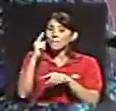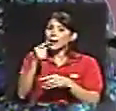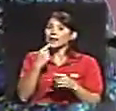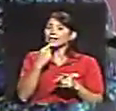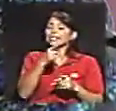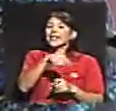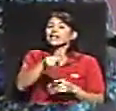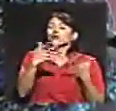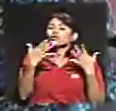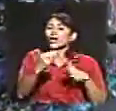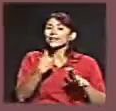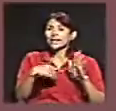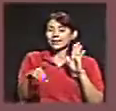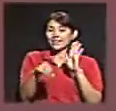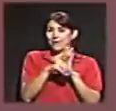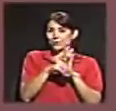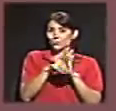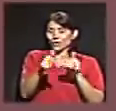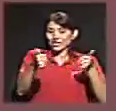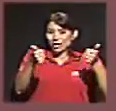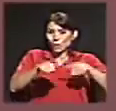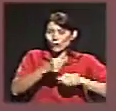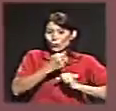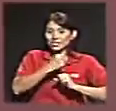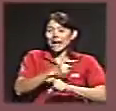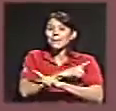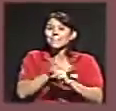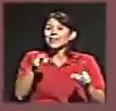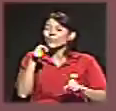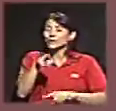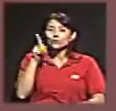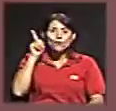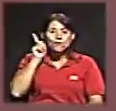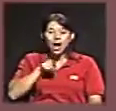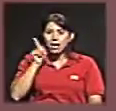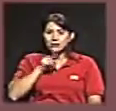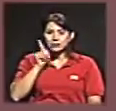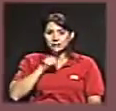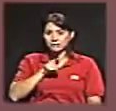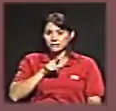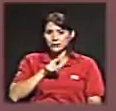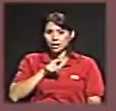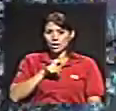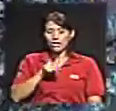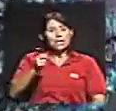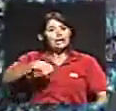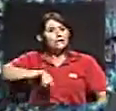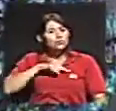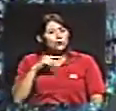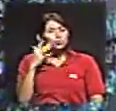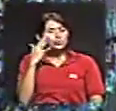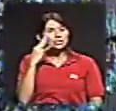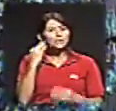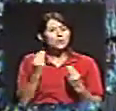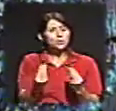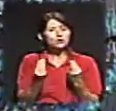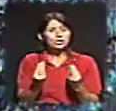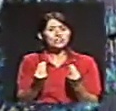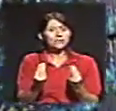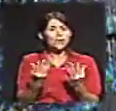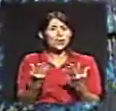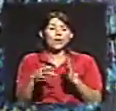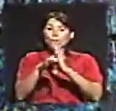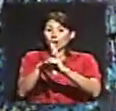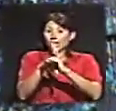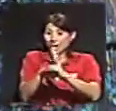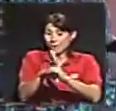sobre ese acuerdo municipal, cosa absolutamente falsa. Y nos preocupa muchísimo que, por